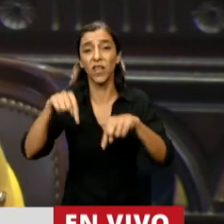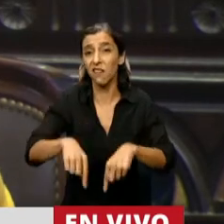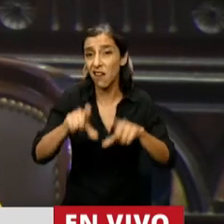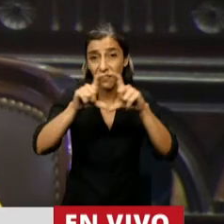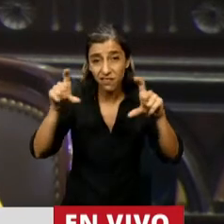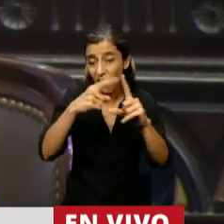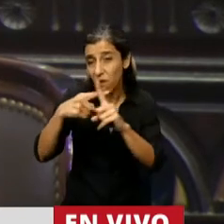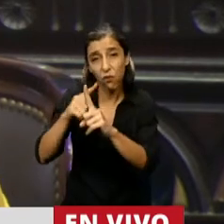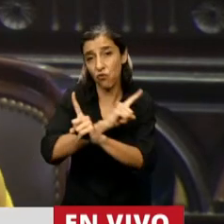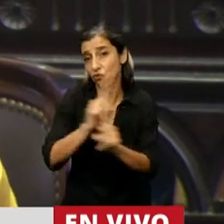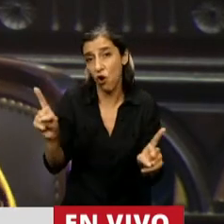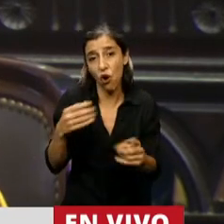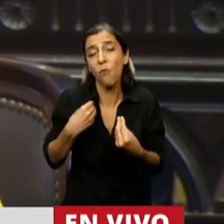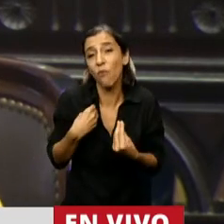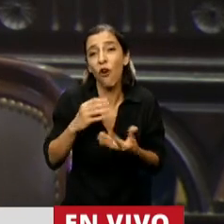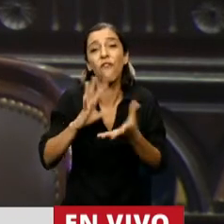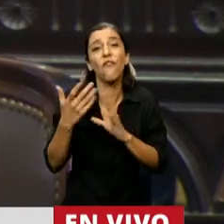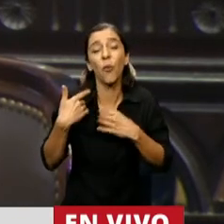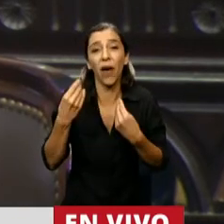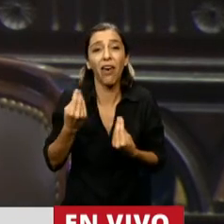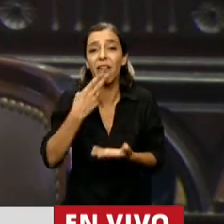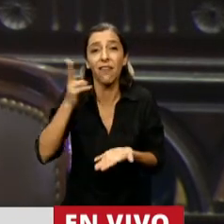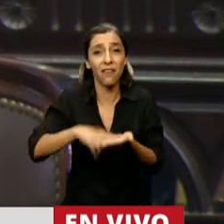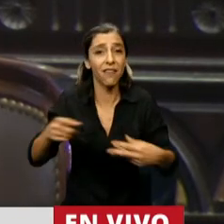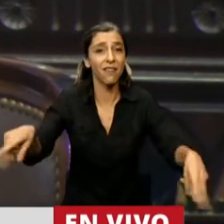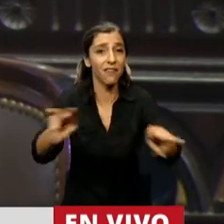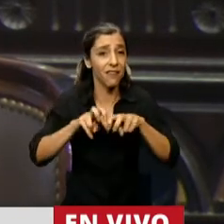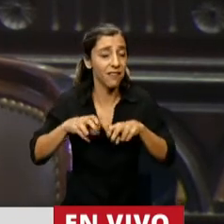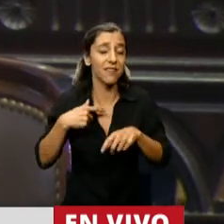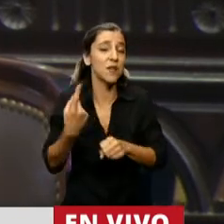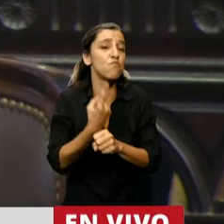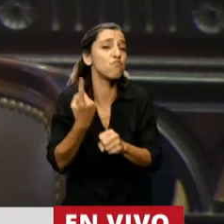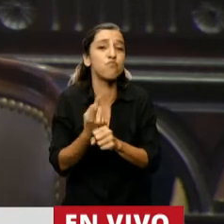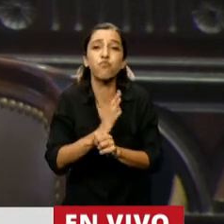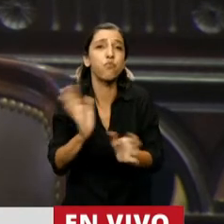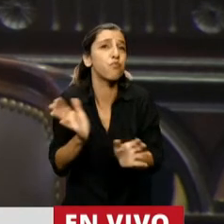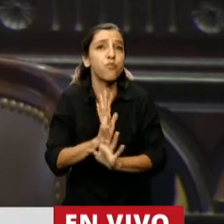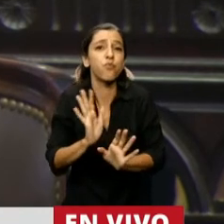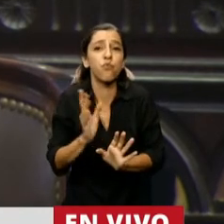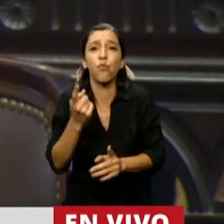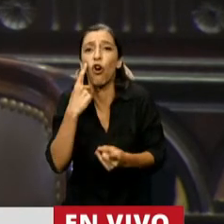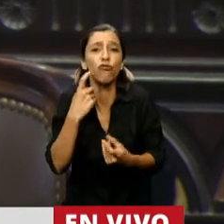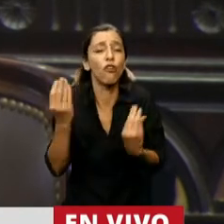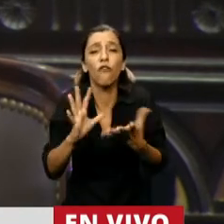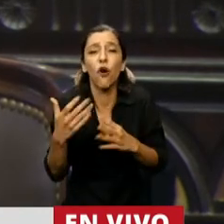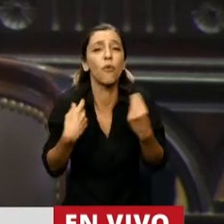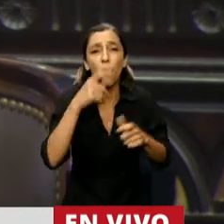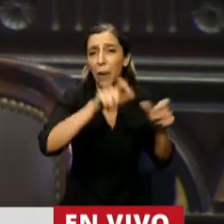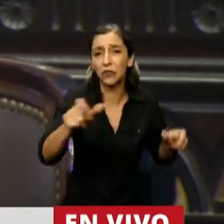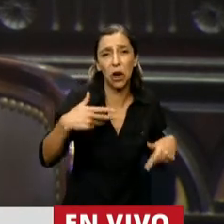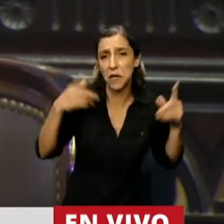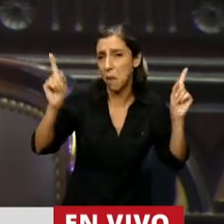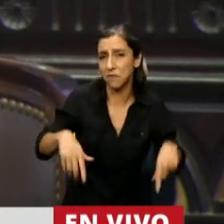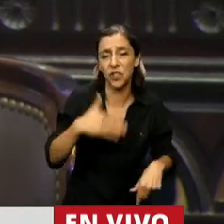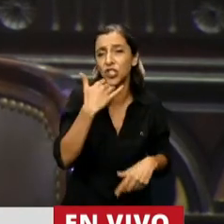La recaudación tributaria es imposible de seguir. Es imposible de seguir por un jubilado, imposible de seguir por un ciudadano e incluso